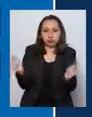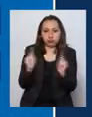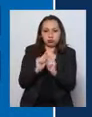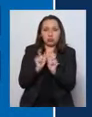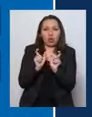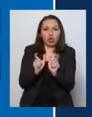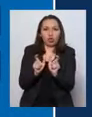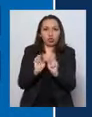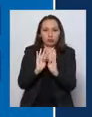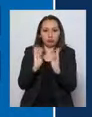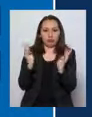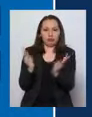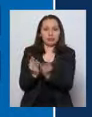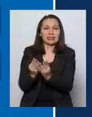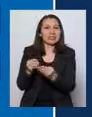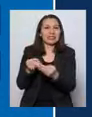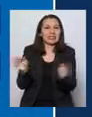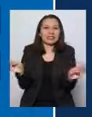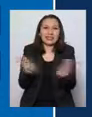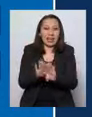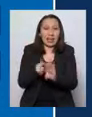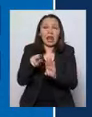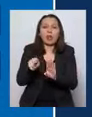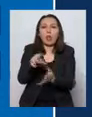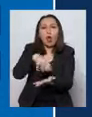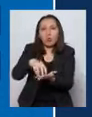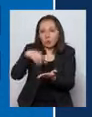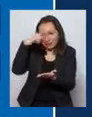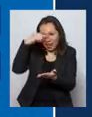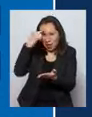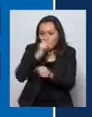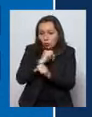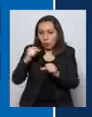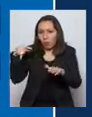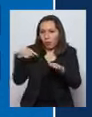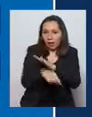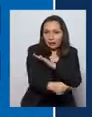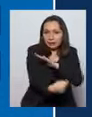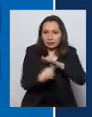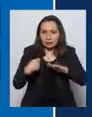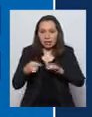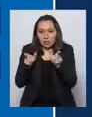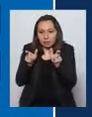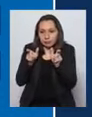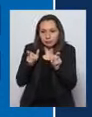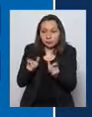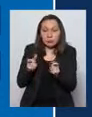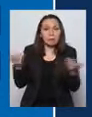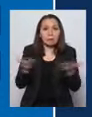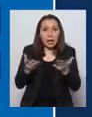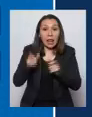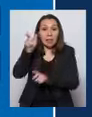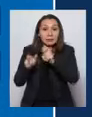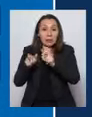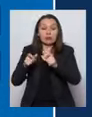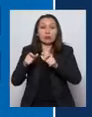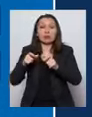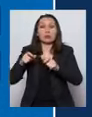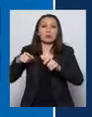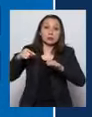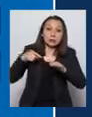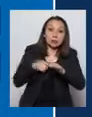en relación a la comuna de san antonio para que efectivamente el tránsito de personas que